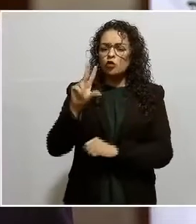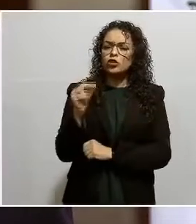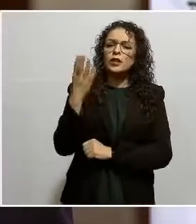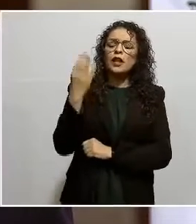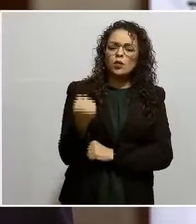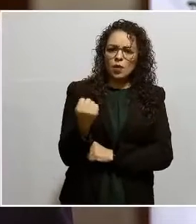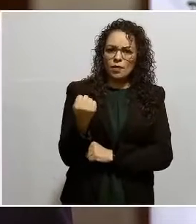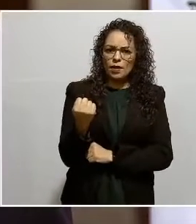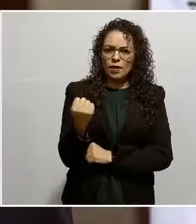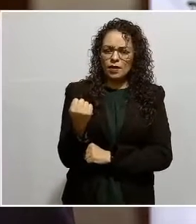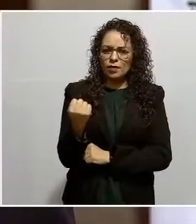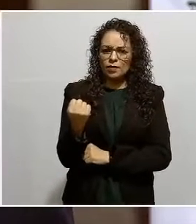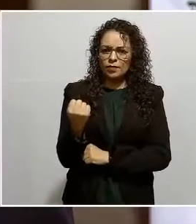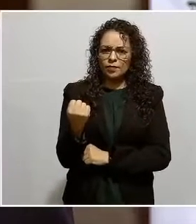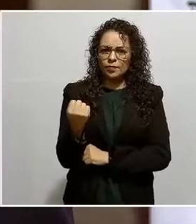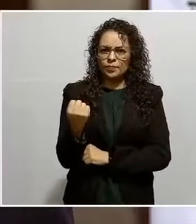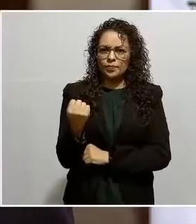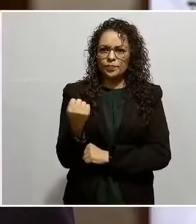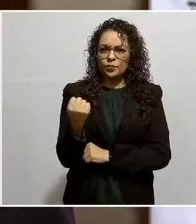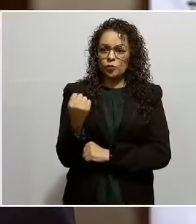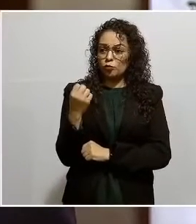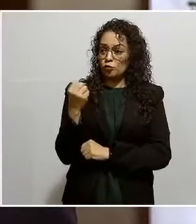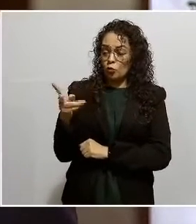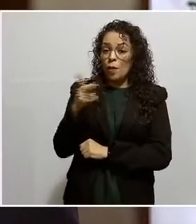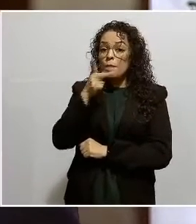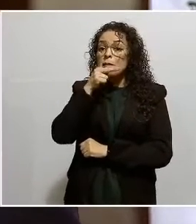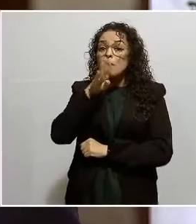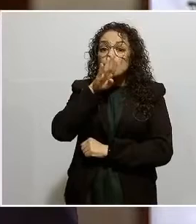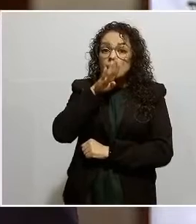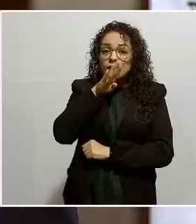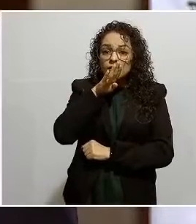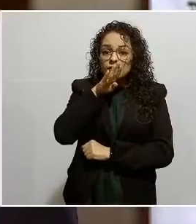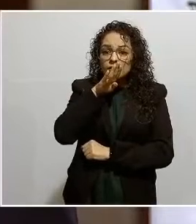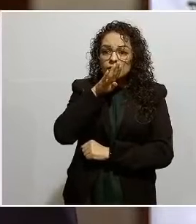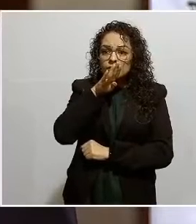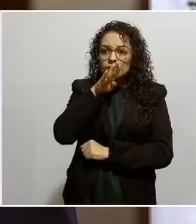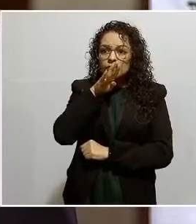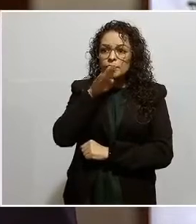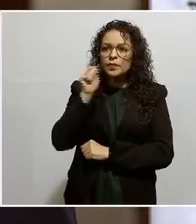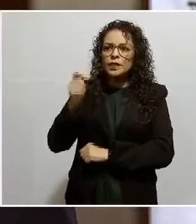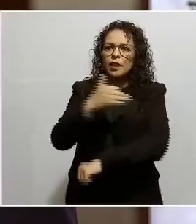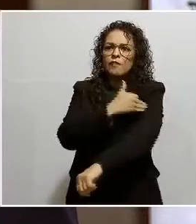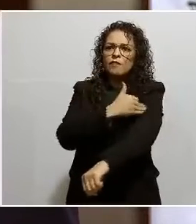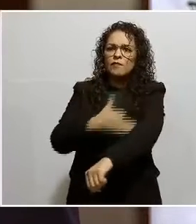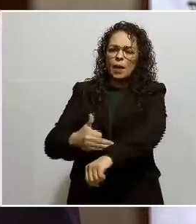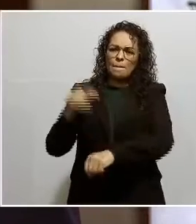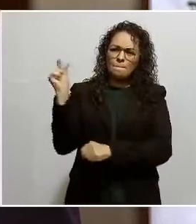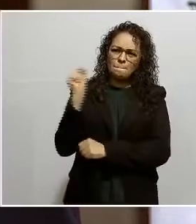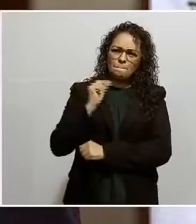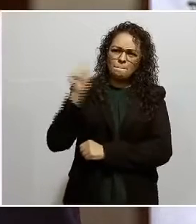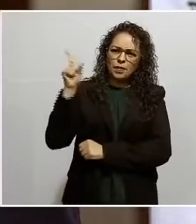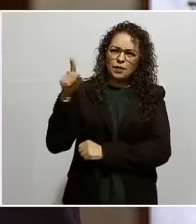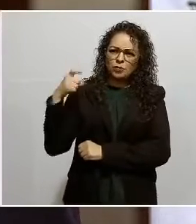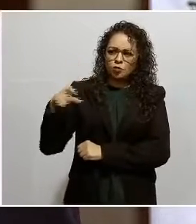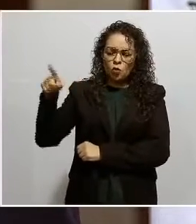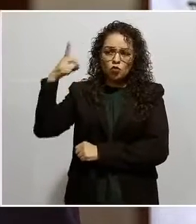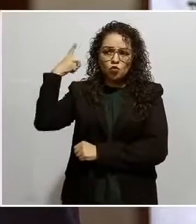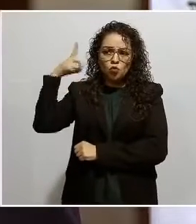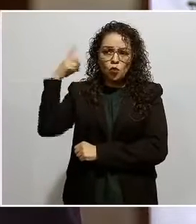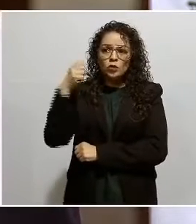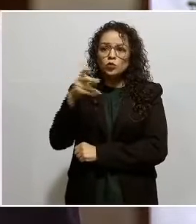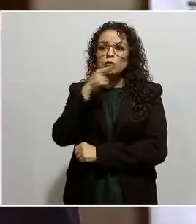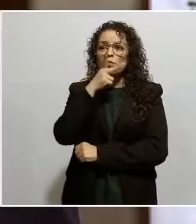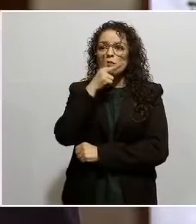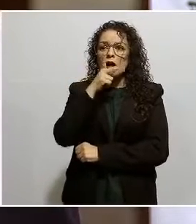1989. Sus padres pertenecían a las familias más distinguidas de Durango y su papá, el